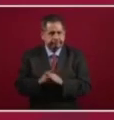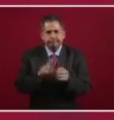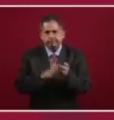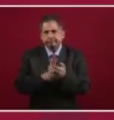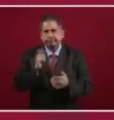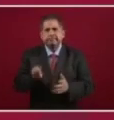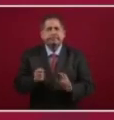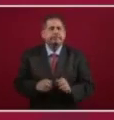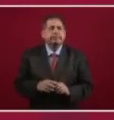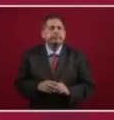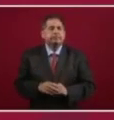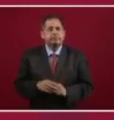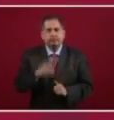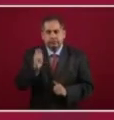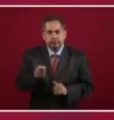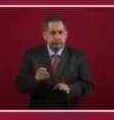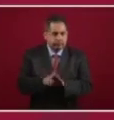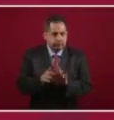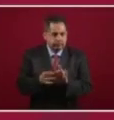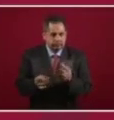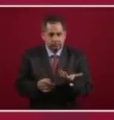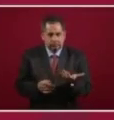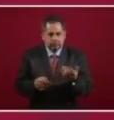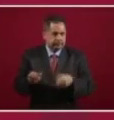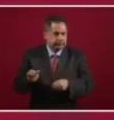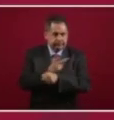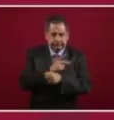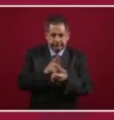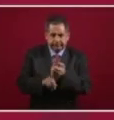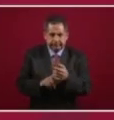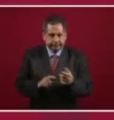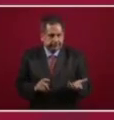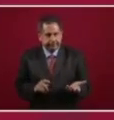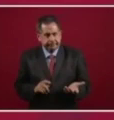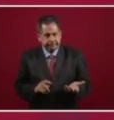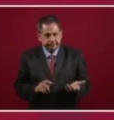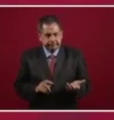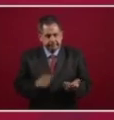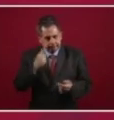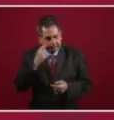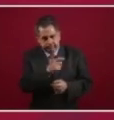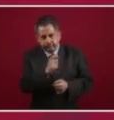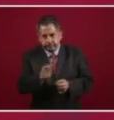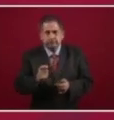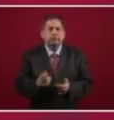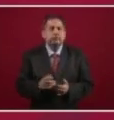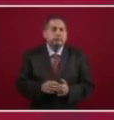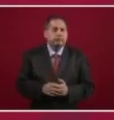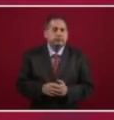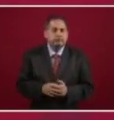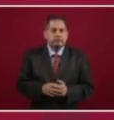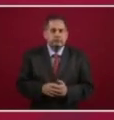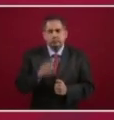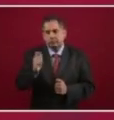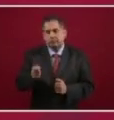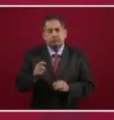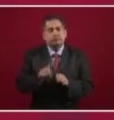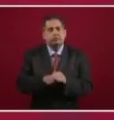qué es lo que sucedió, si fue